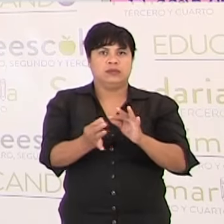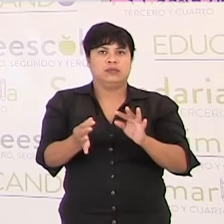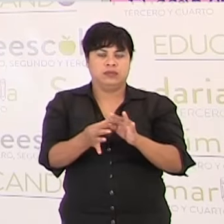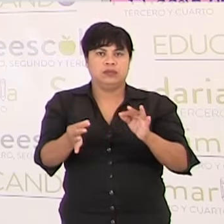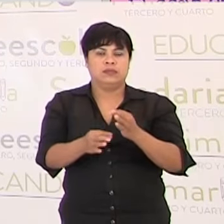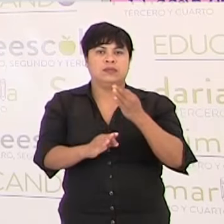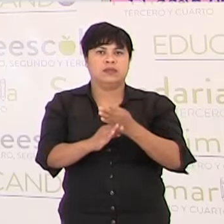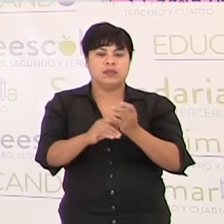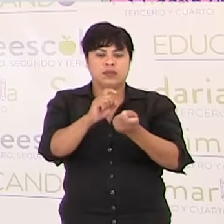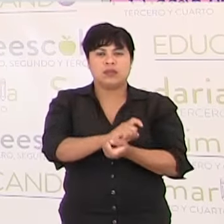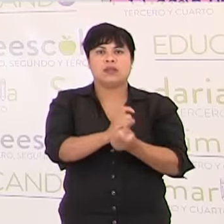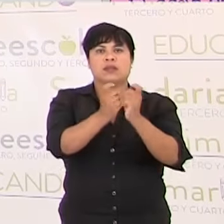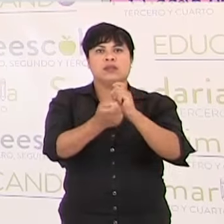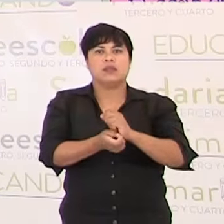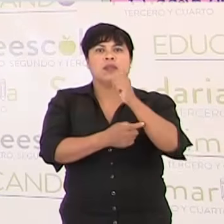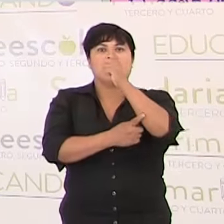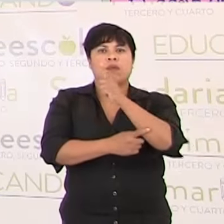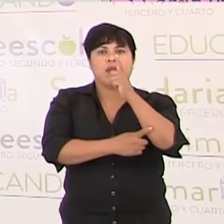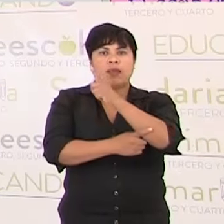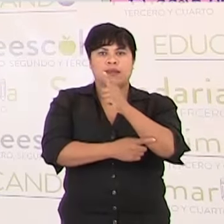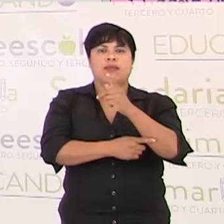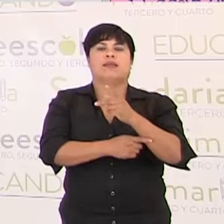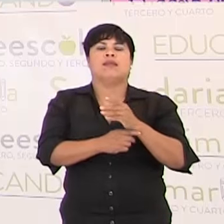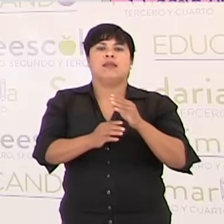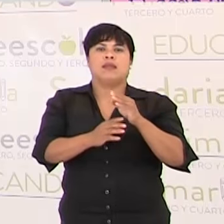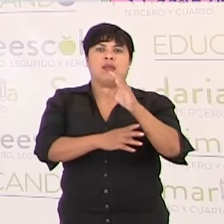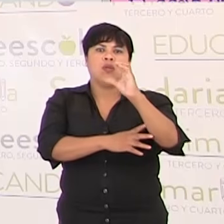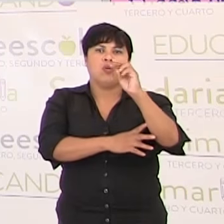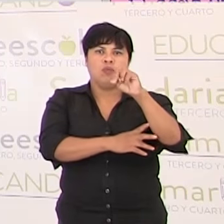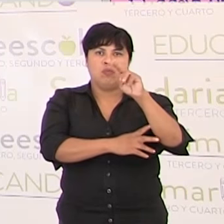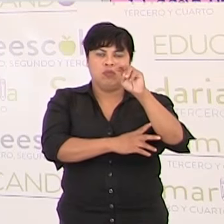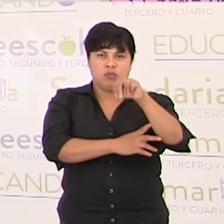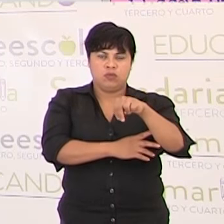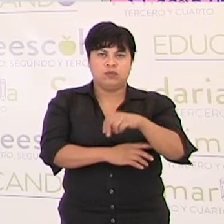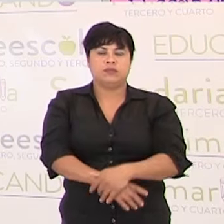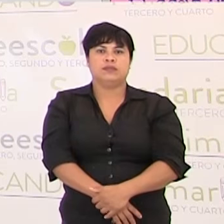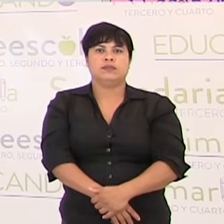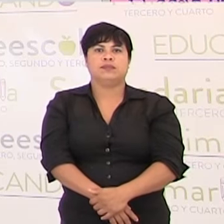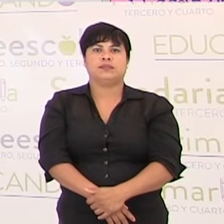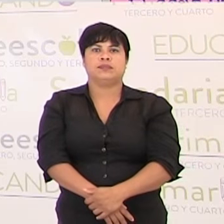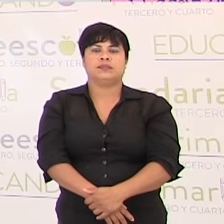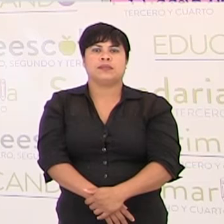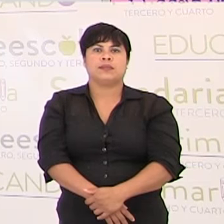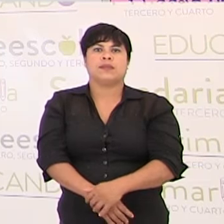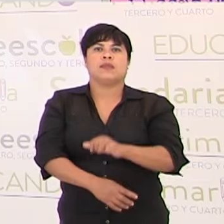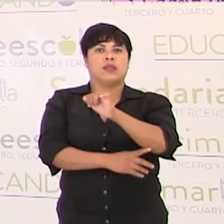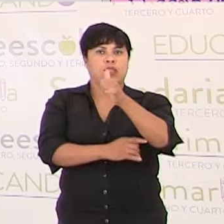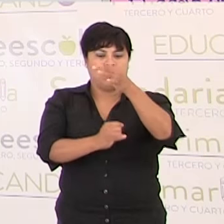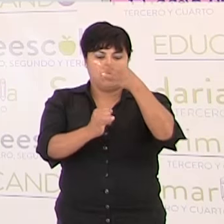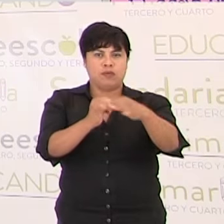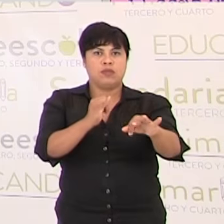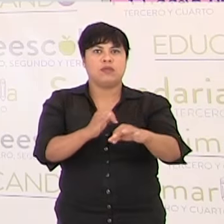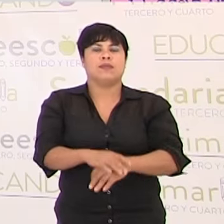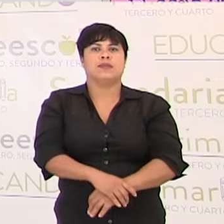algebraica traducido al lenguaje verbal o al lenguaje común. Vamos con el último,